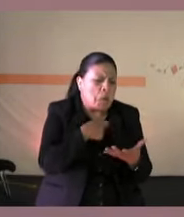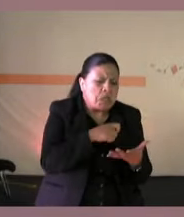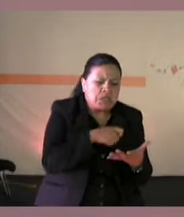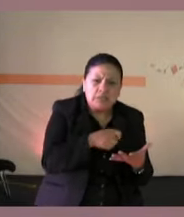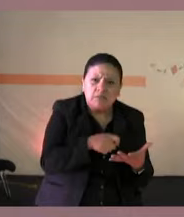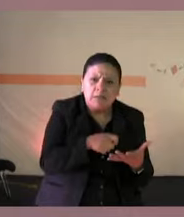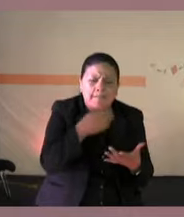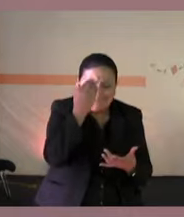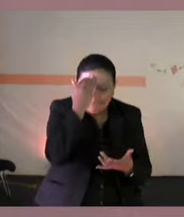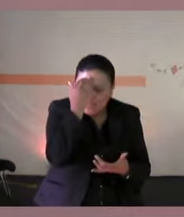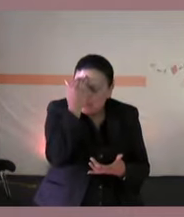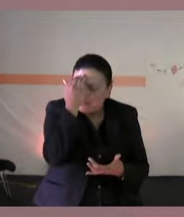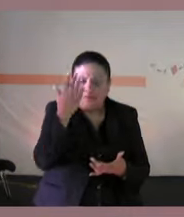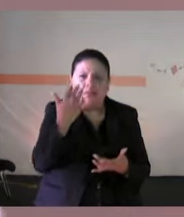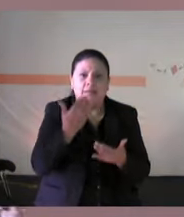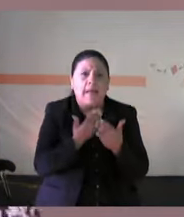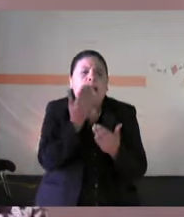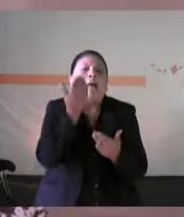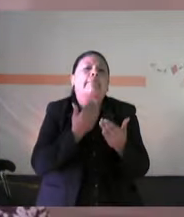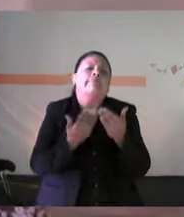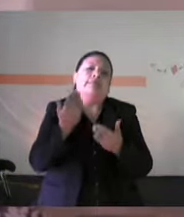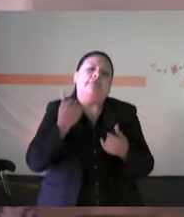Por favor.